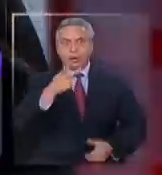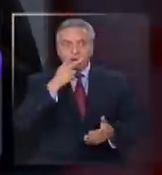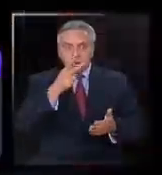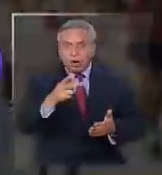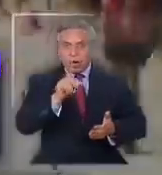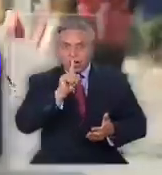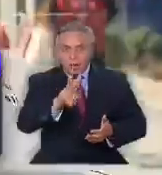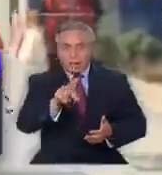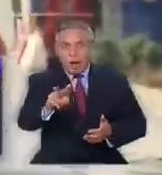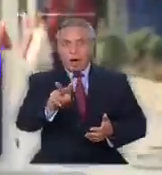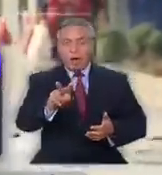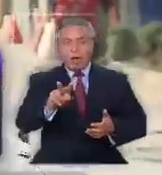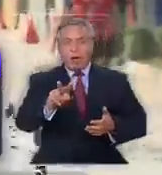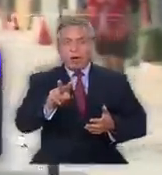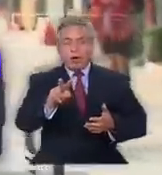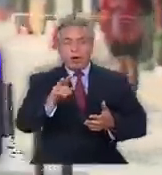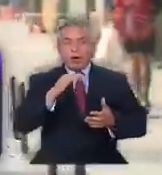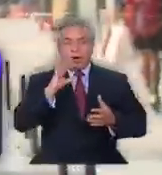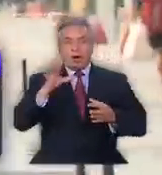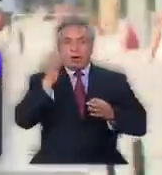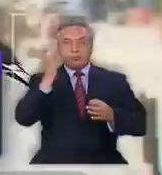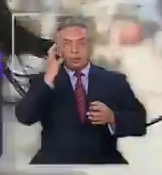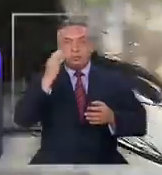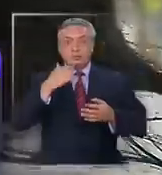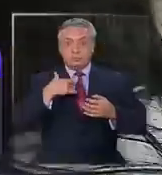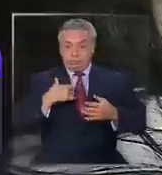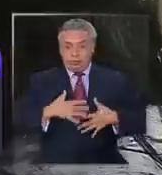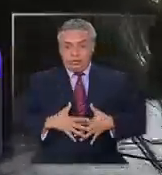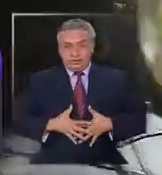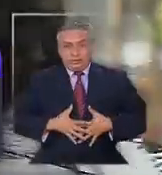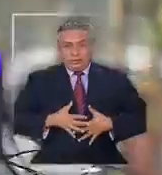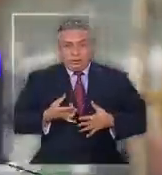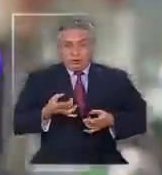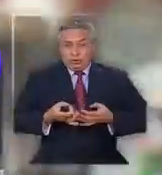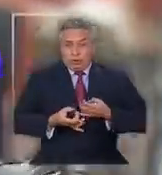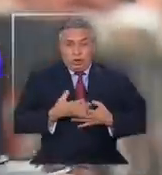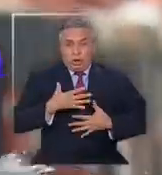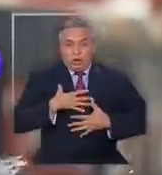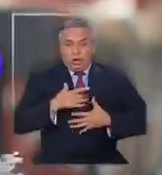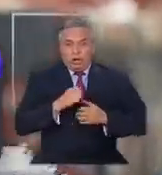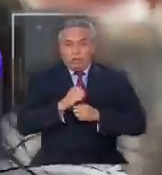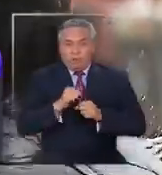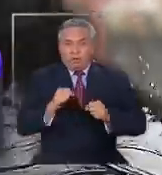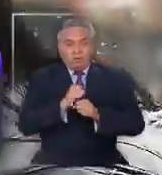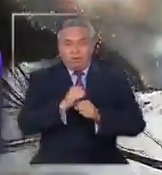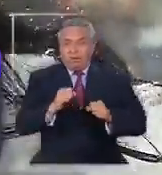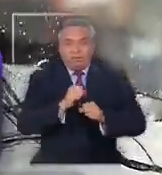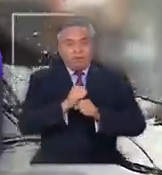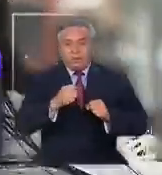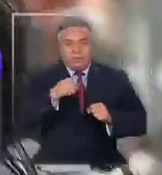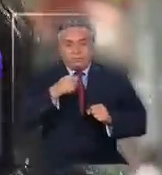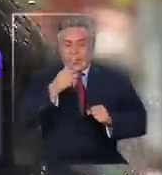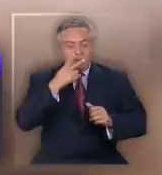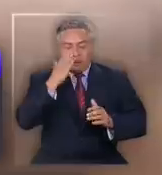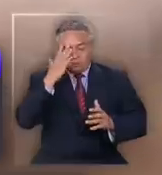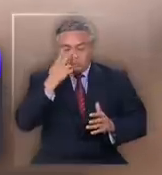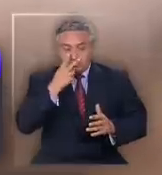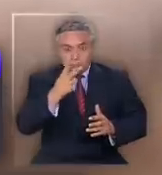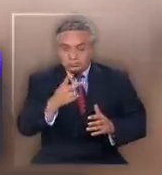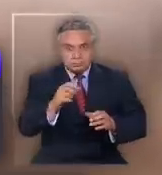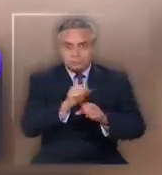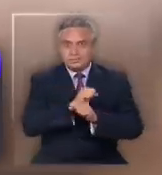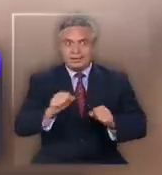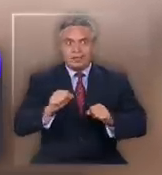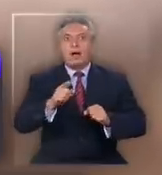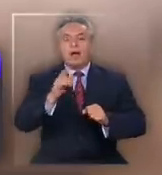televisor. Primero me dio dolor de estómago, o sea, yo sentí un temor, yo digo, no puede ser, no puede ser, no puede ser, cuando lo veo yo digo, no, no puede ser. Y claro,